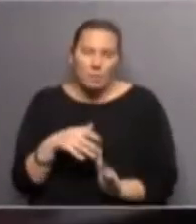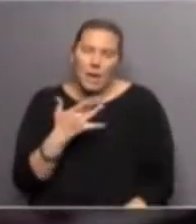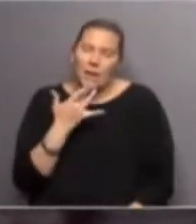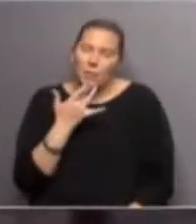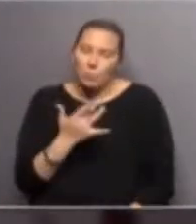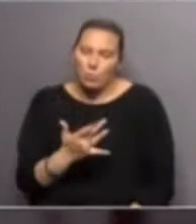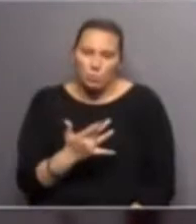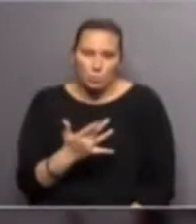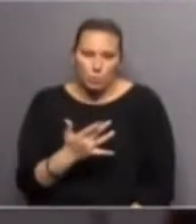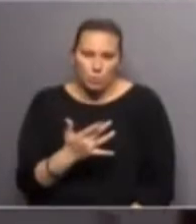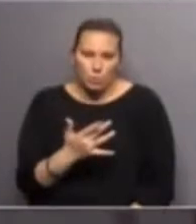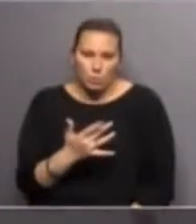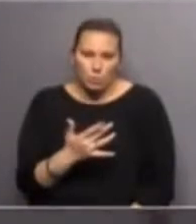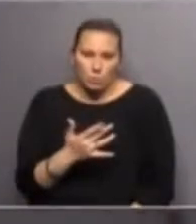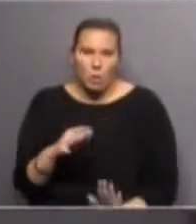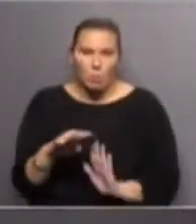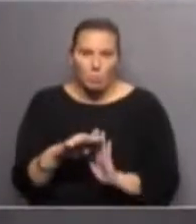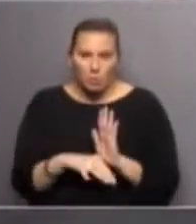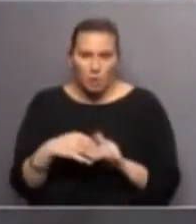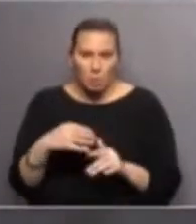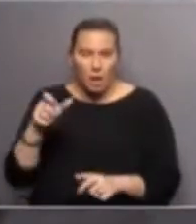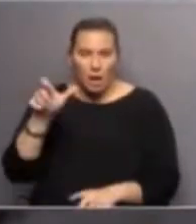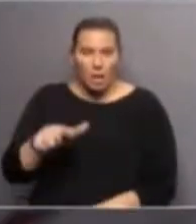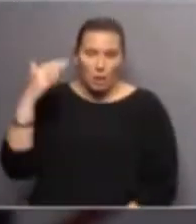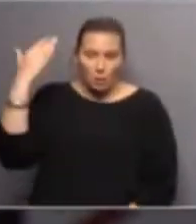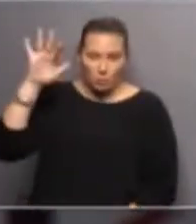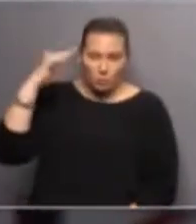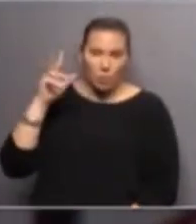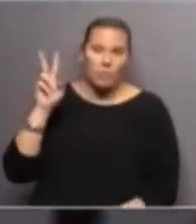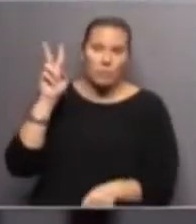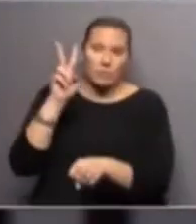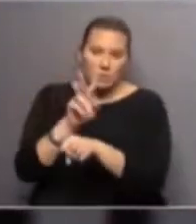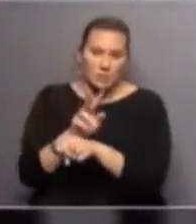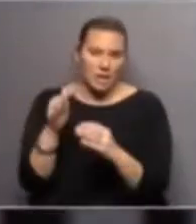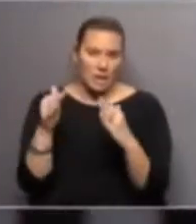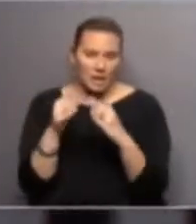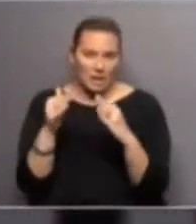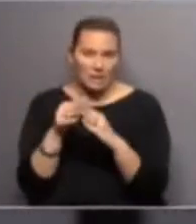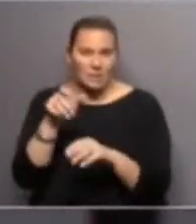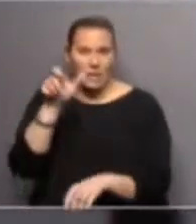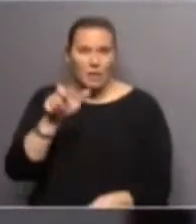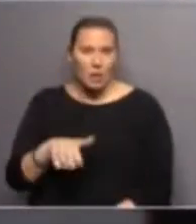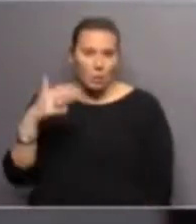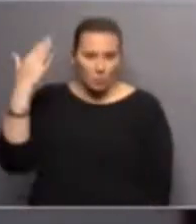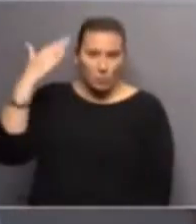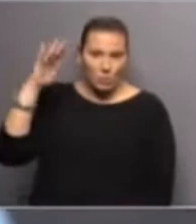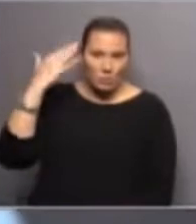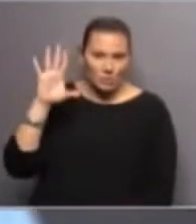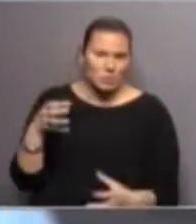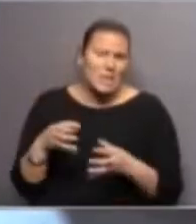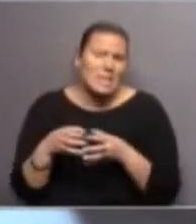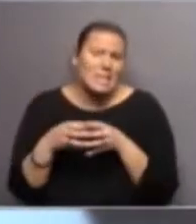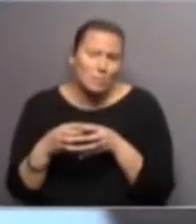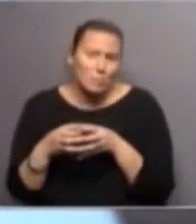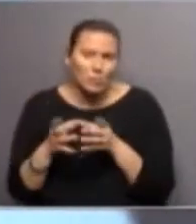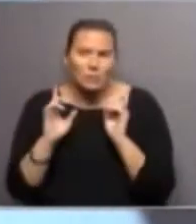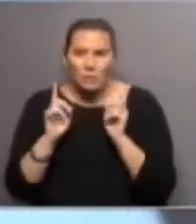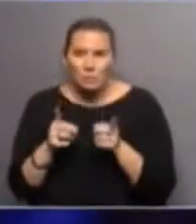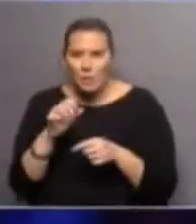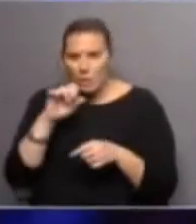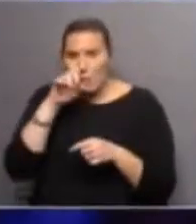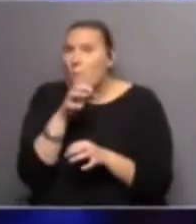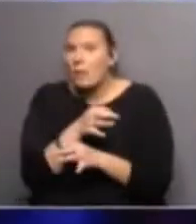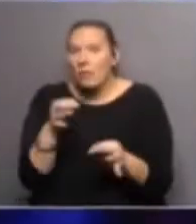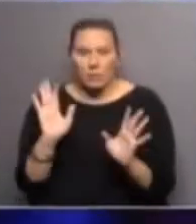hermoso, el programa del adulto mayor. Hago visita a domicilios a los adultos mayores y con un equipazo que también hace que todo